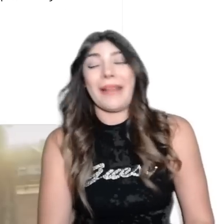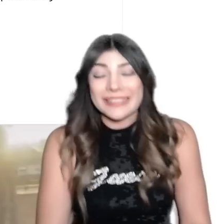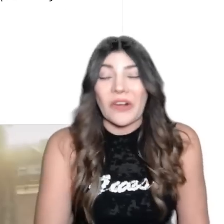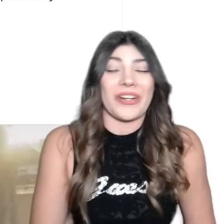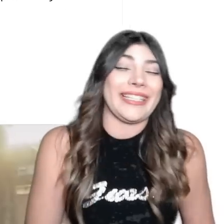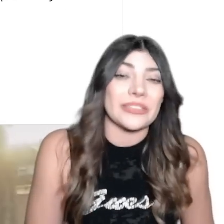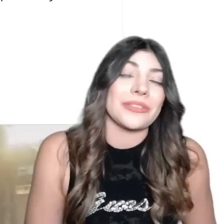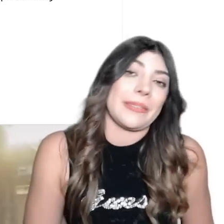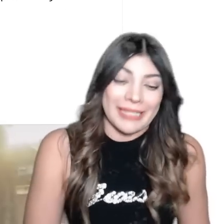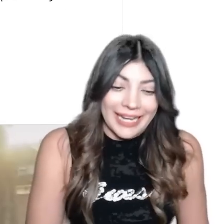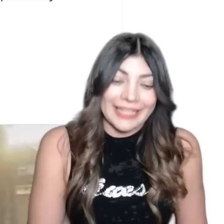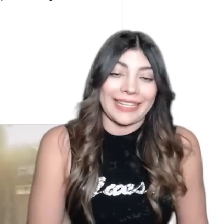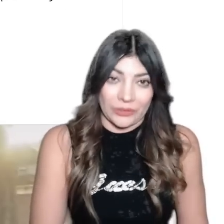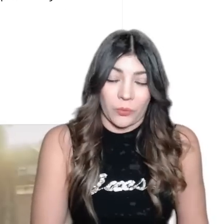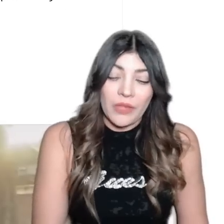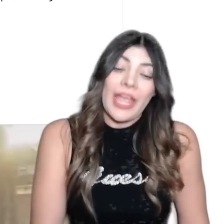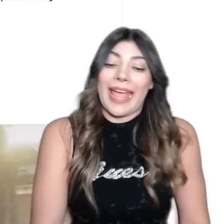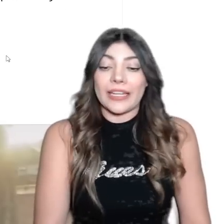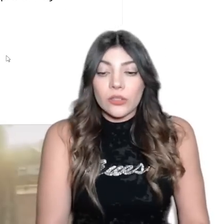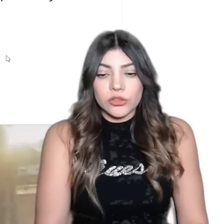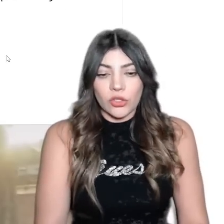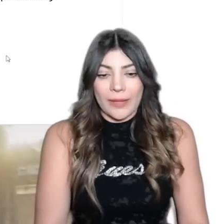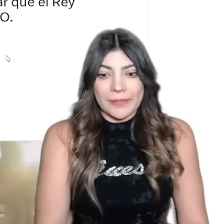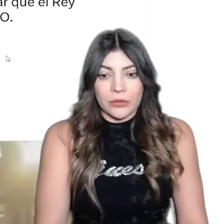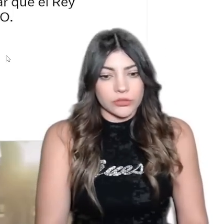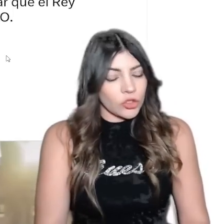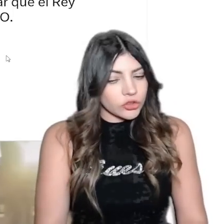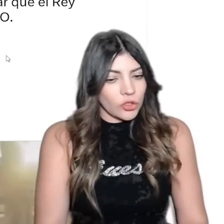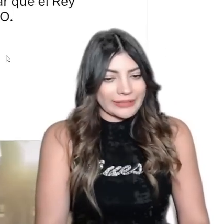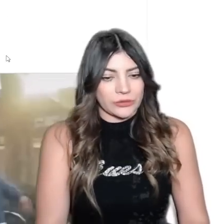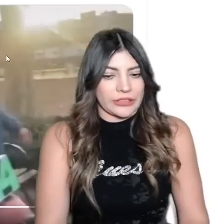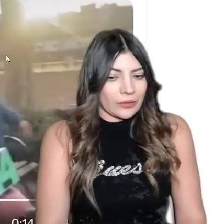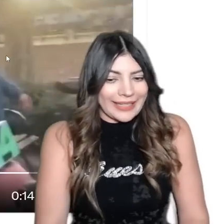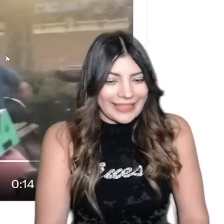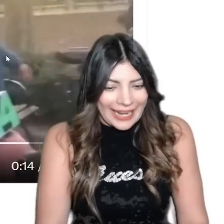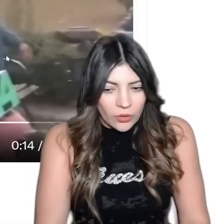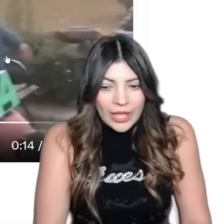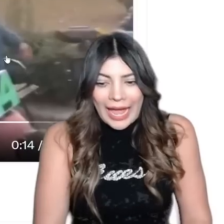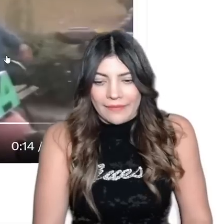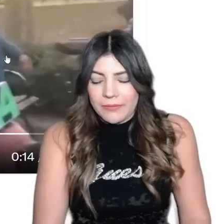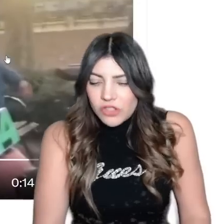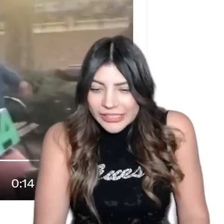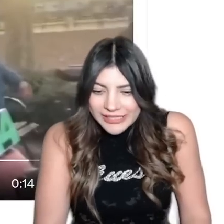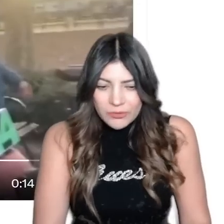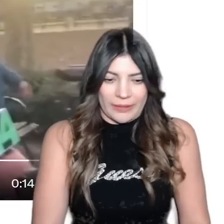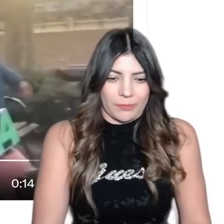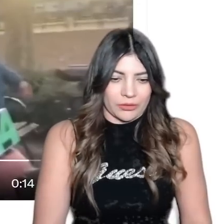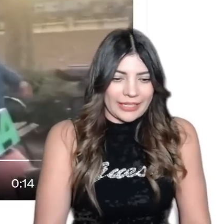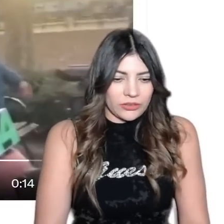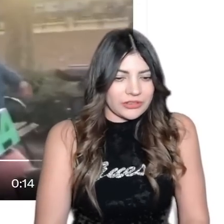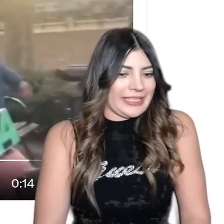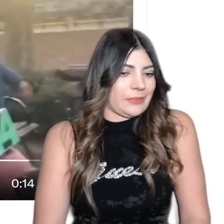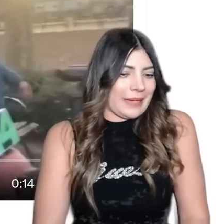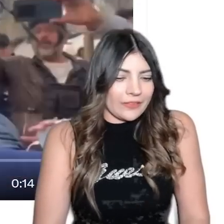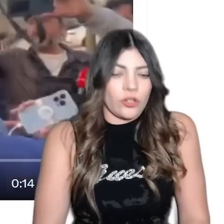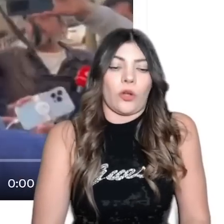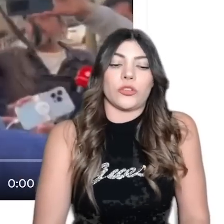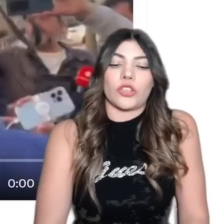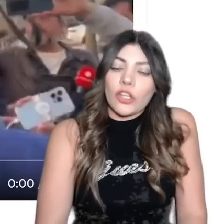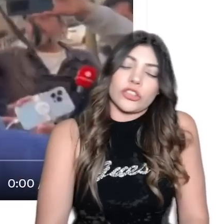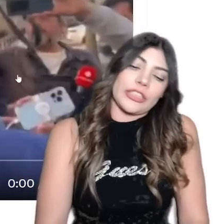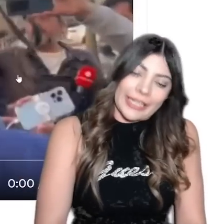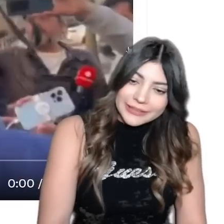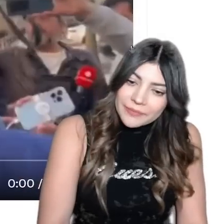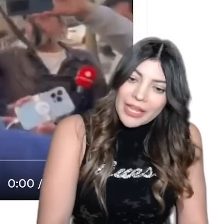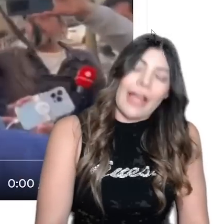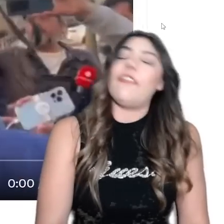es más honesto un criminal que tú. E incluso, amigos, no solo esto, sino que, claro, había muchísimos reporteros esperándolo como